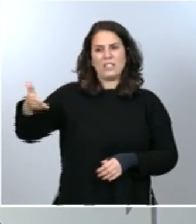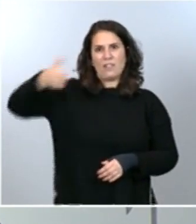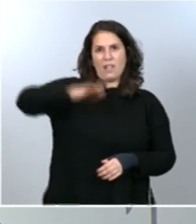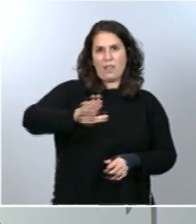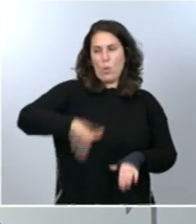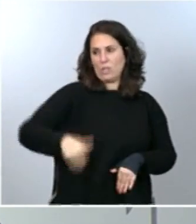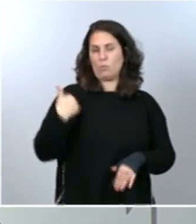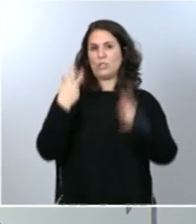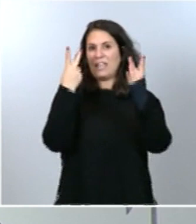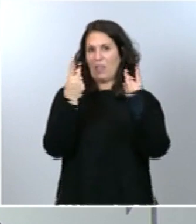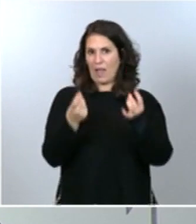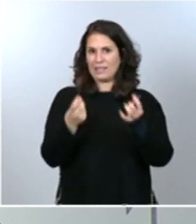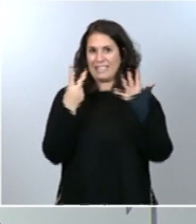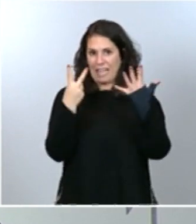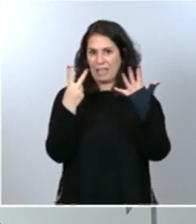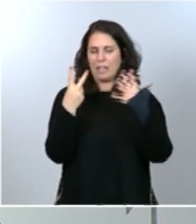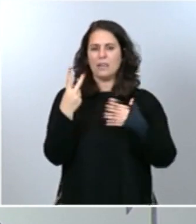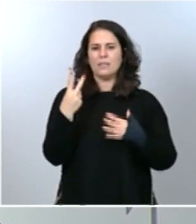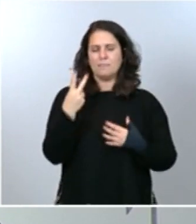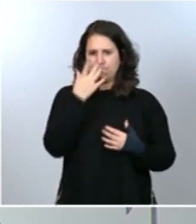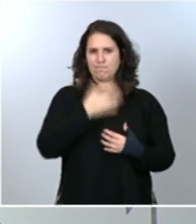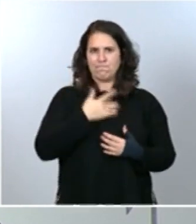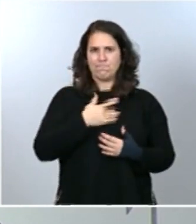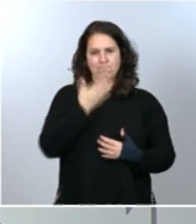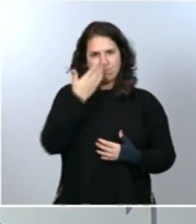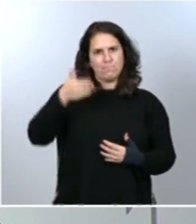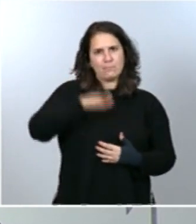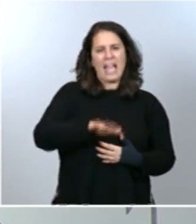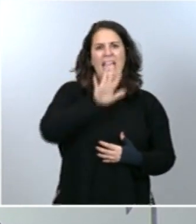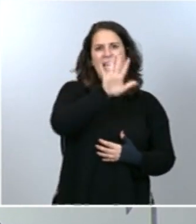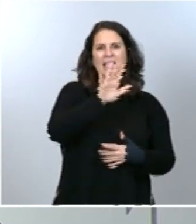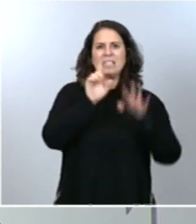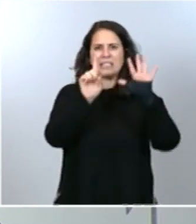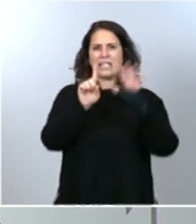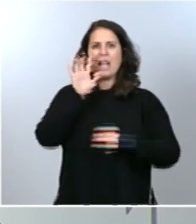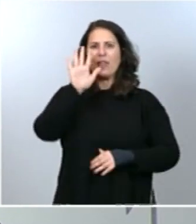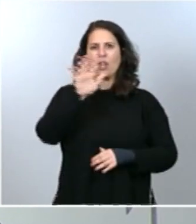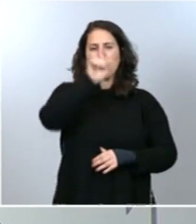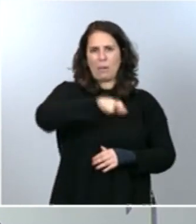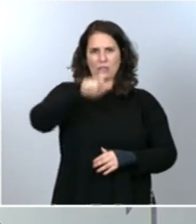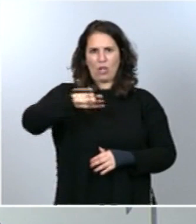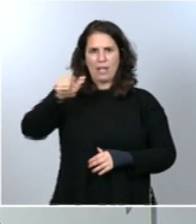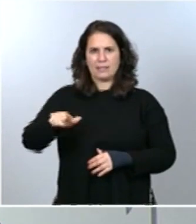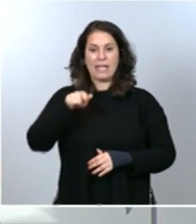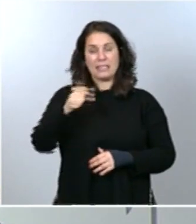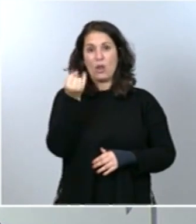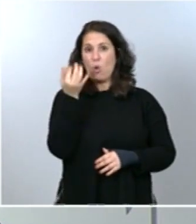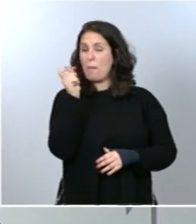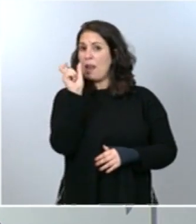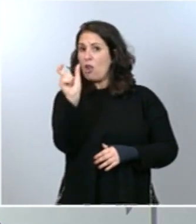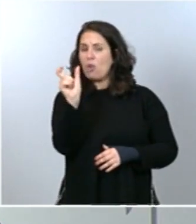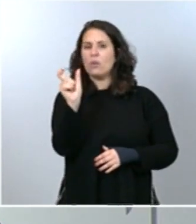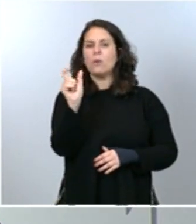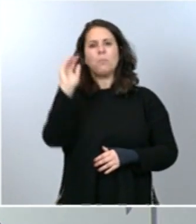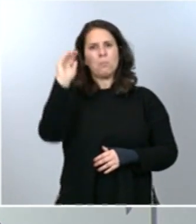lamentar la pérdida de 565 una cifra también inferior a las registradas